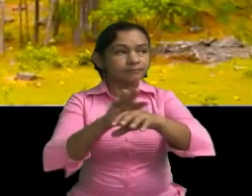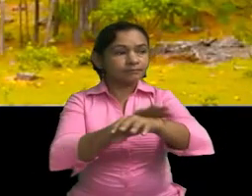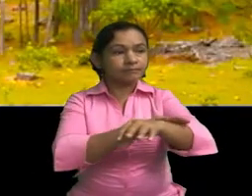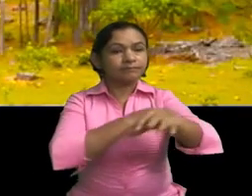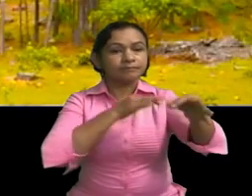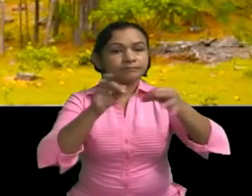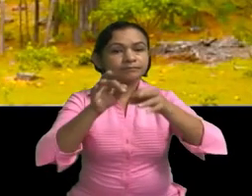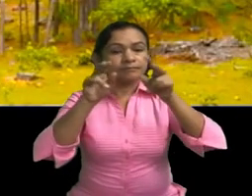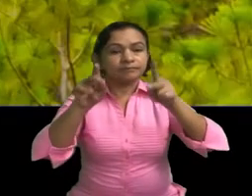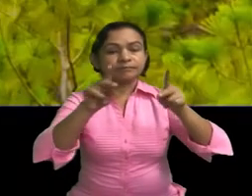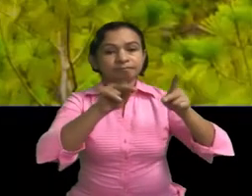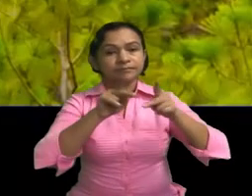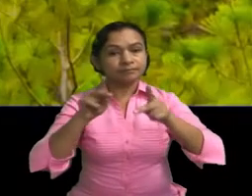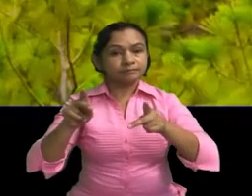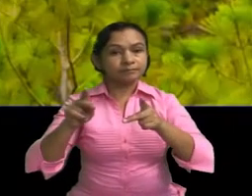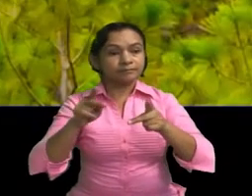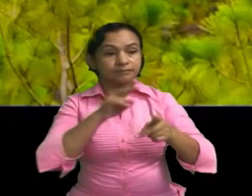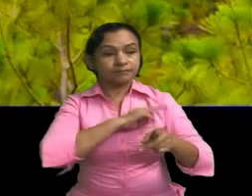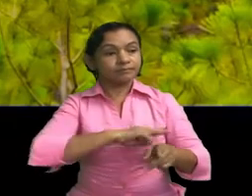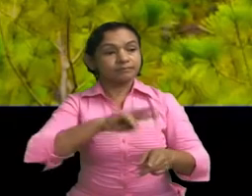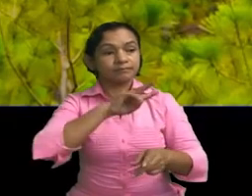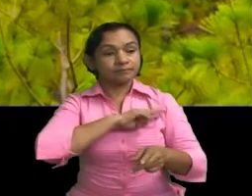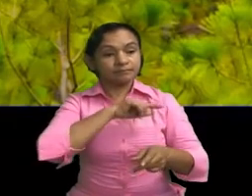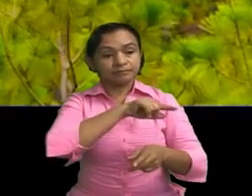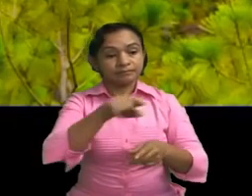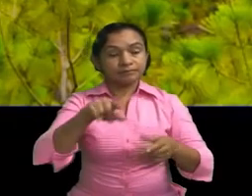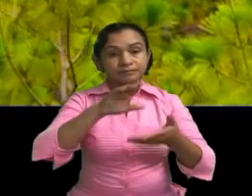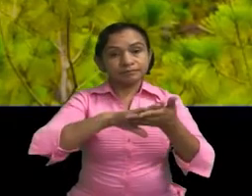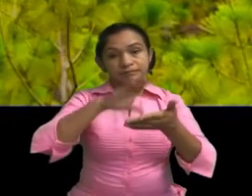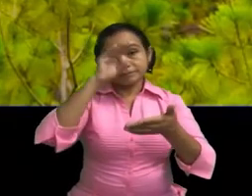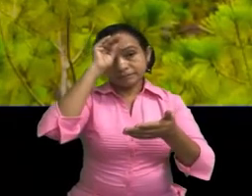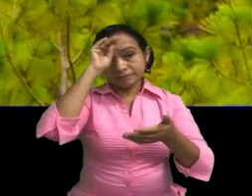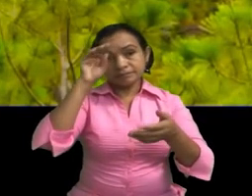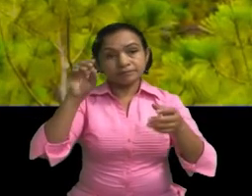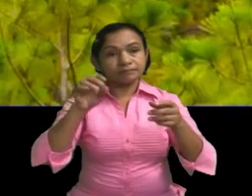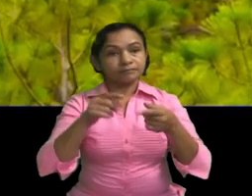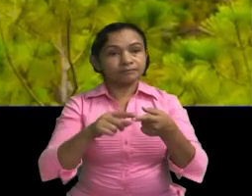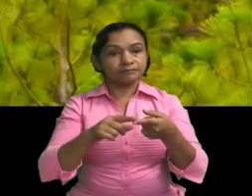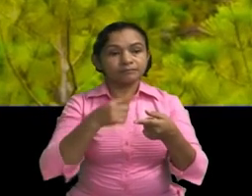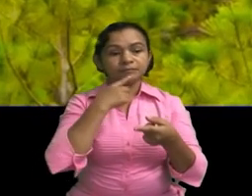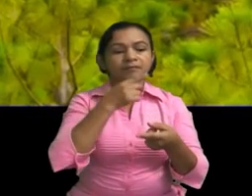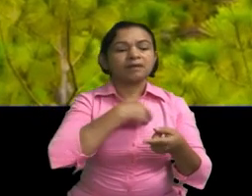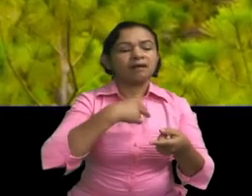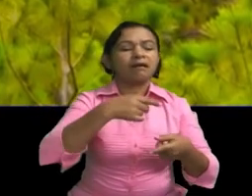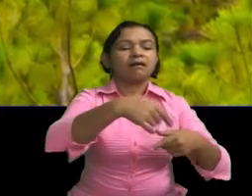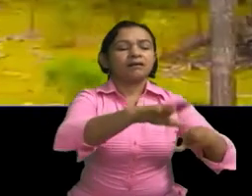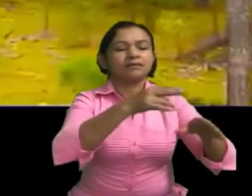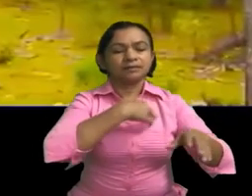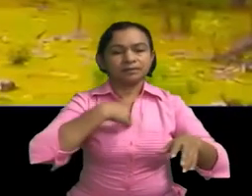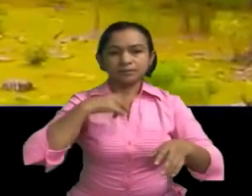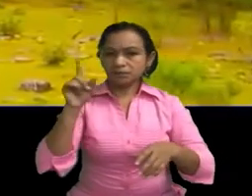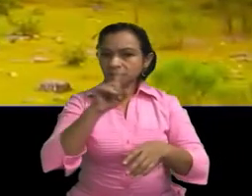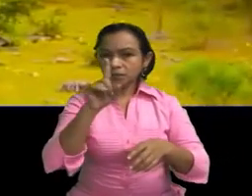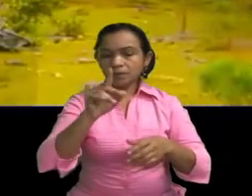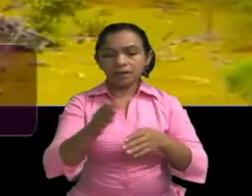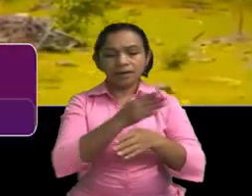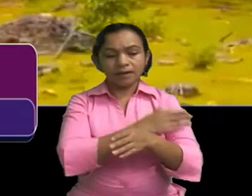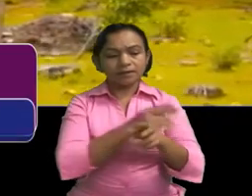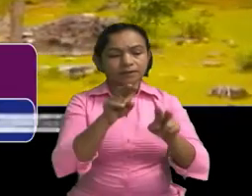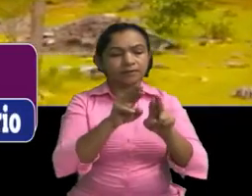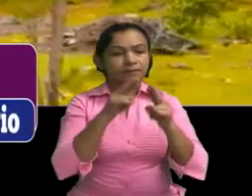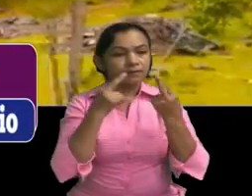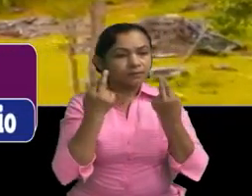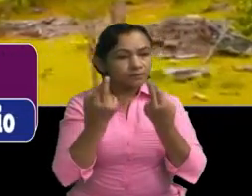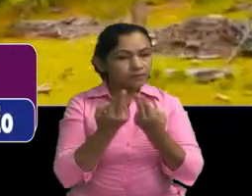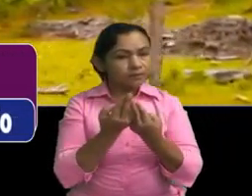o crear valores, es una distintos métodos, desde capacitación, no es solo decirle hacerlo, sino cómo hacerlo, comunitaria, claro, ah, okay,